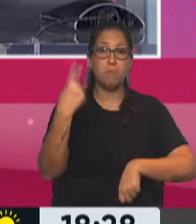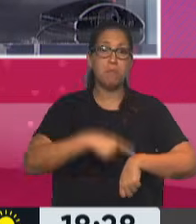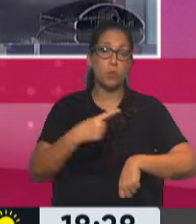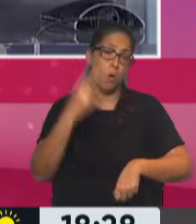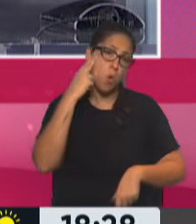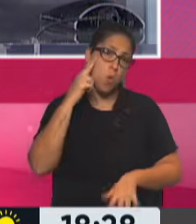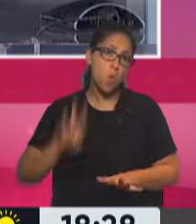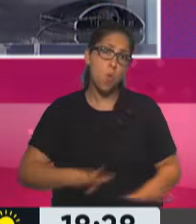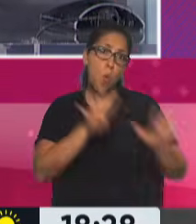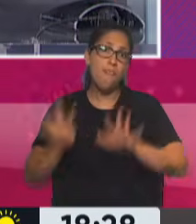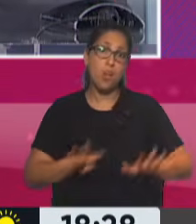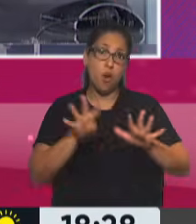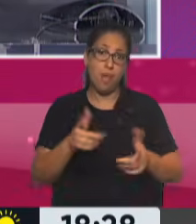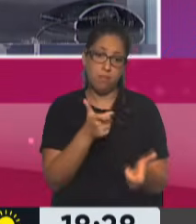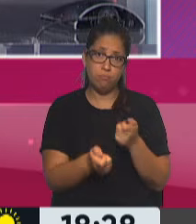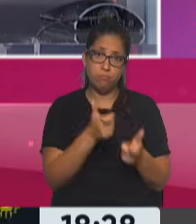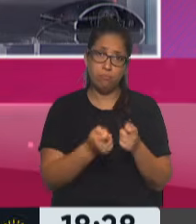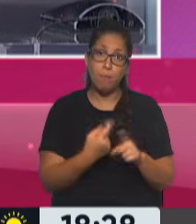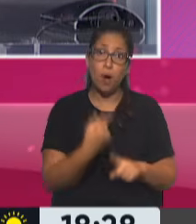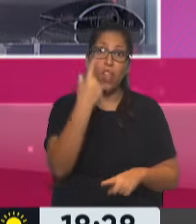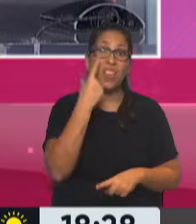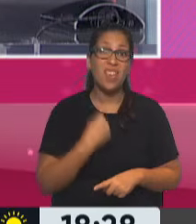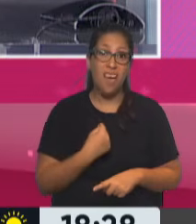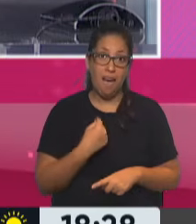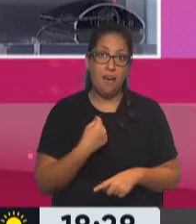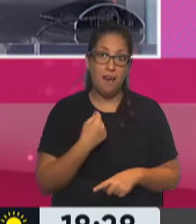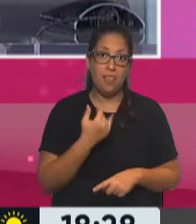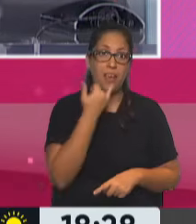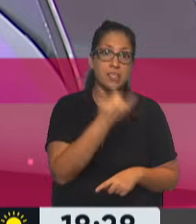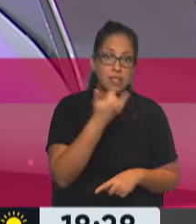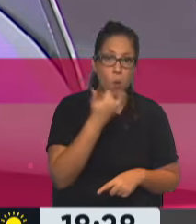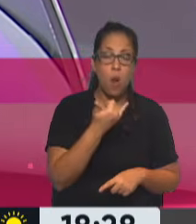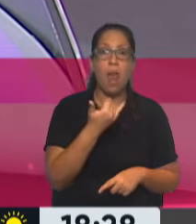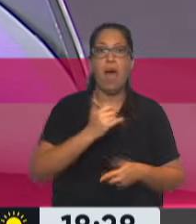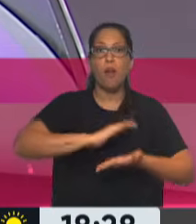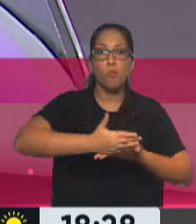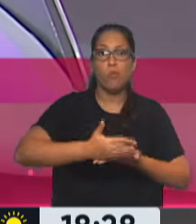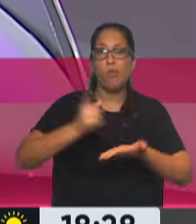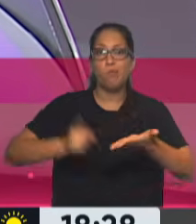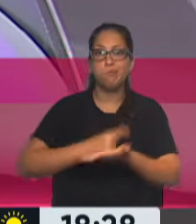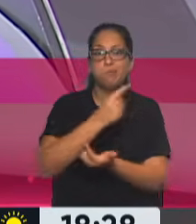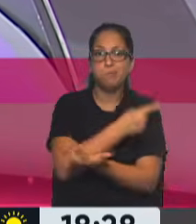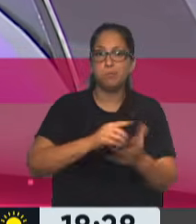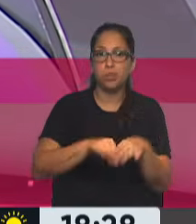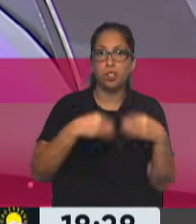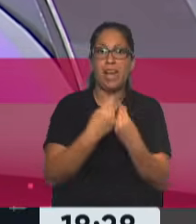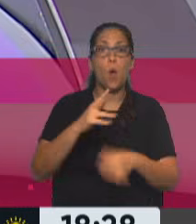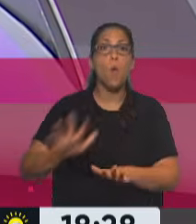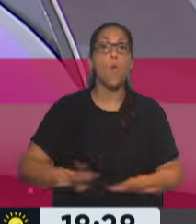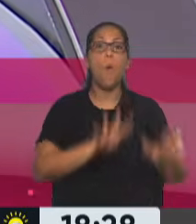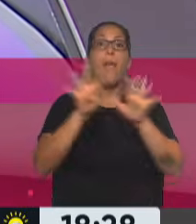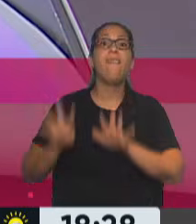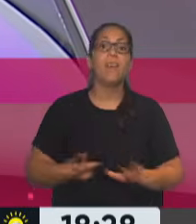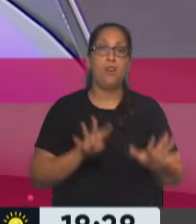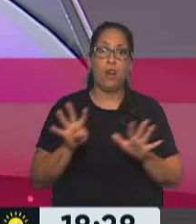de utilización diaria de dispositivos tecnológicos. Por persona. Por persona. 9 horas en Argentina, el dato puntual es